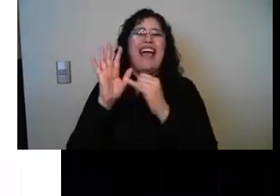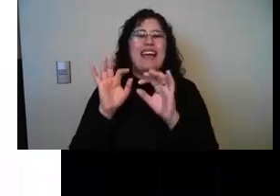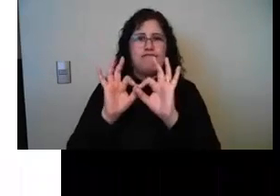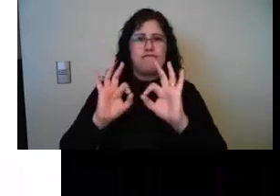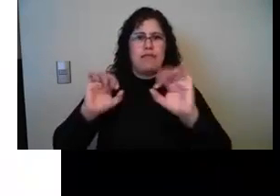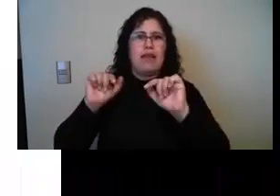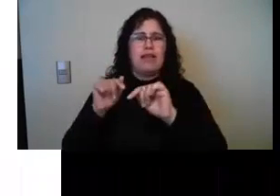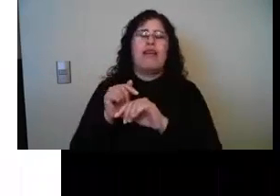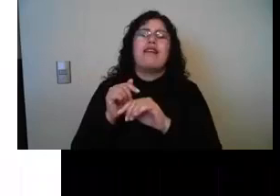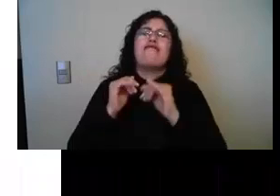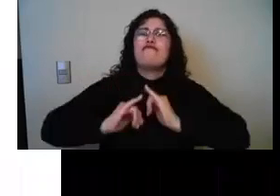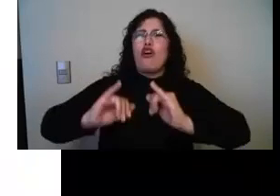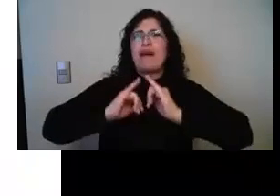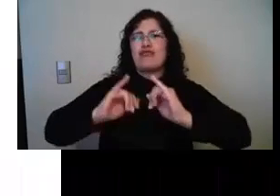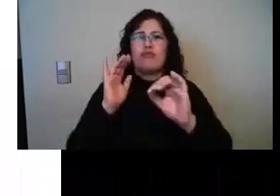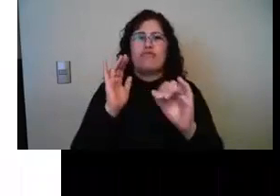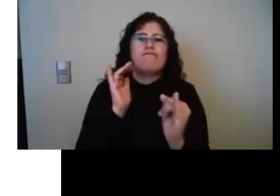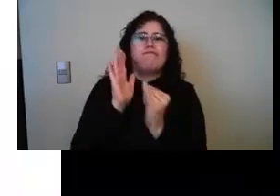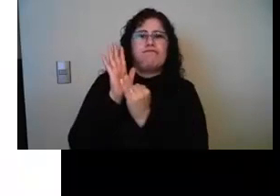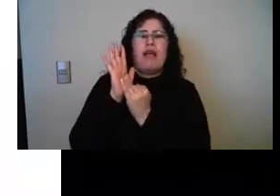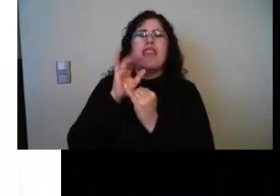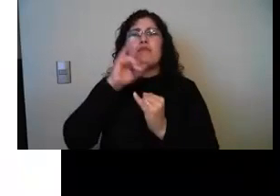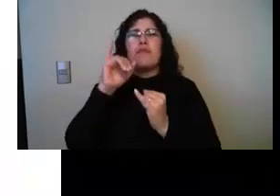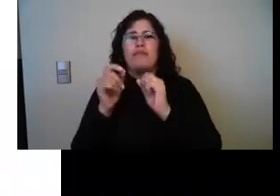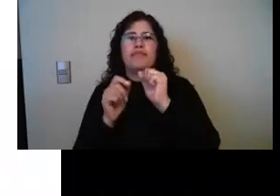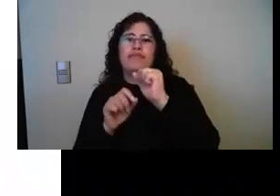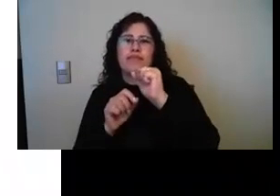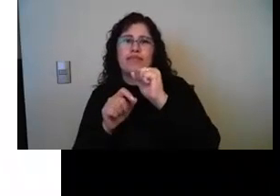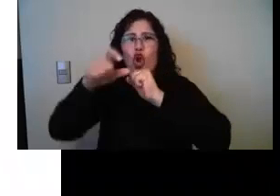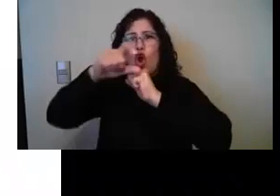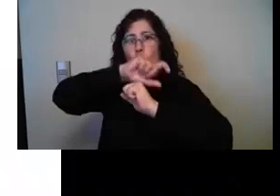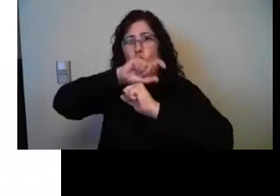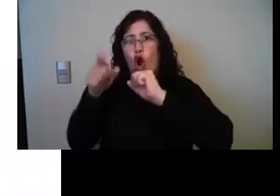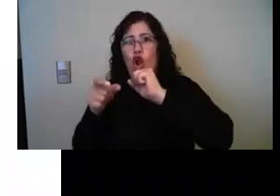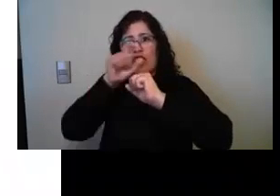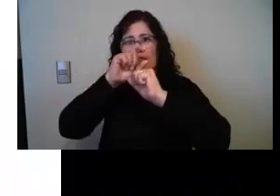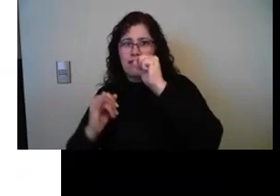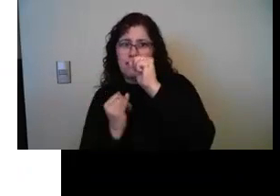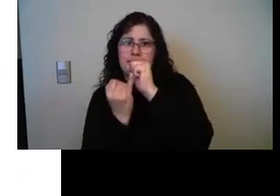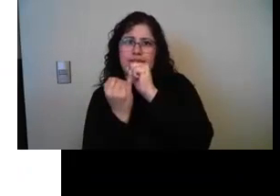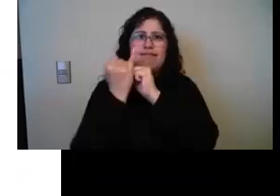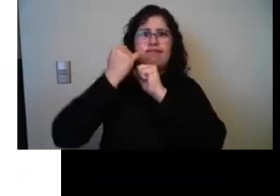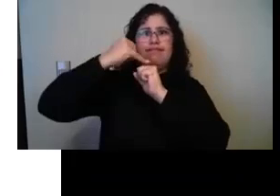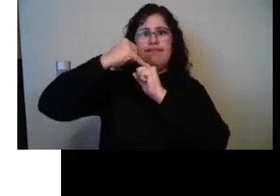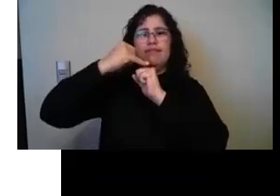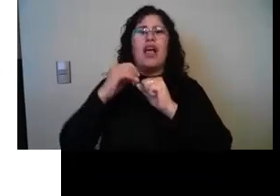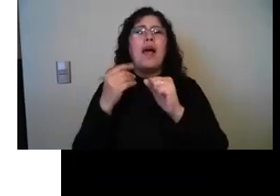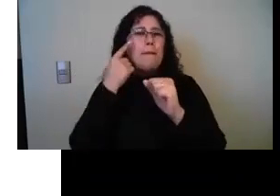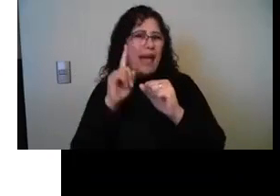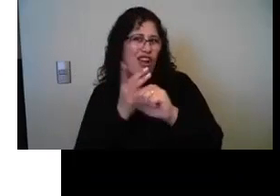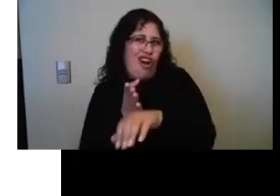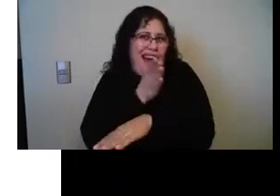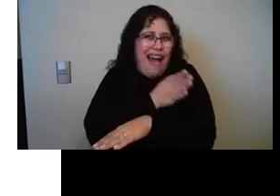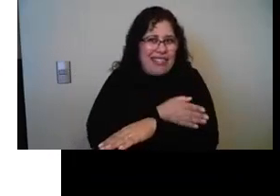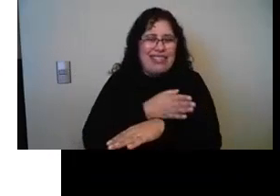hacia la corteza, pasando por el tálamo. En este caso,